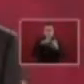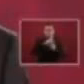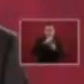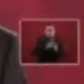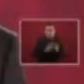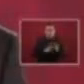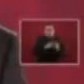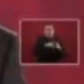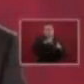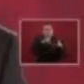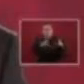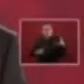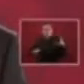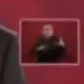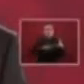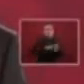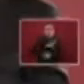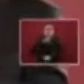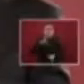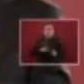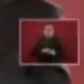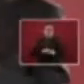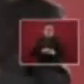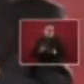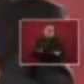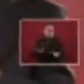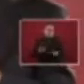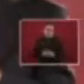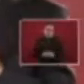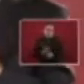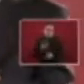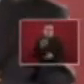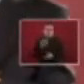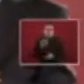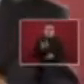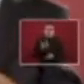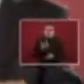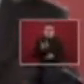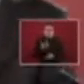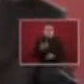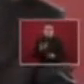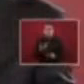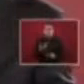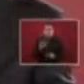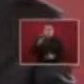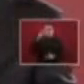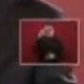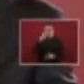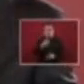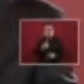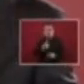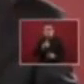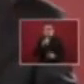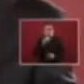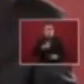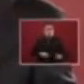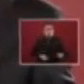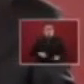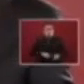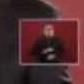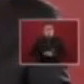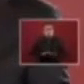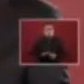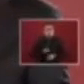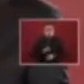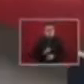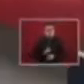haber pagado algún soborno. Las policías y de 50 la procuración... 34 no es poco, ¿no? Policía y Procuración de Justicia siguen arriba.